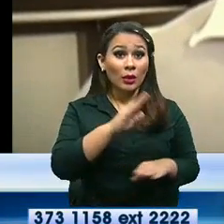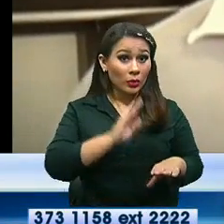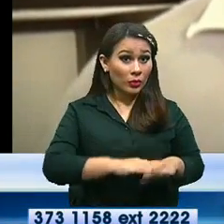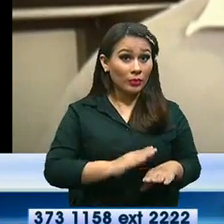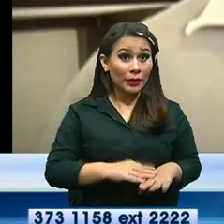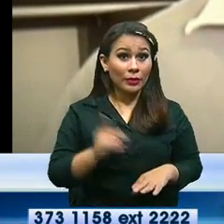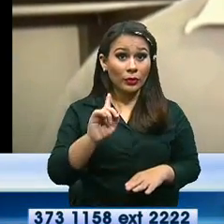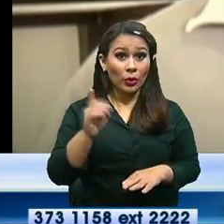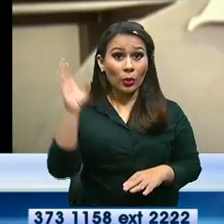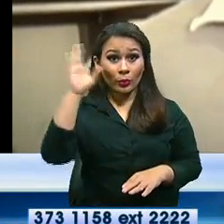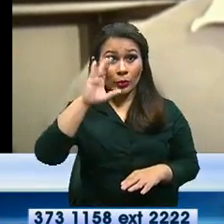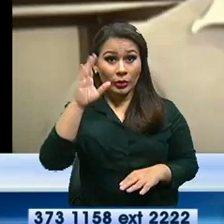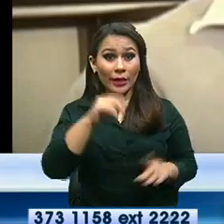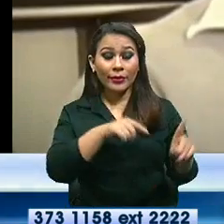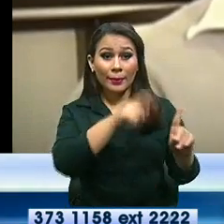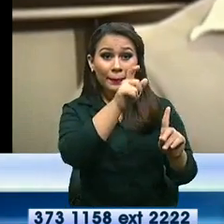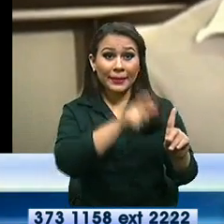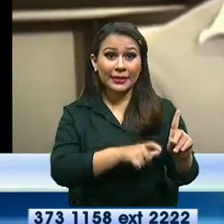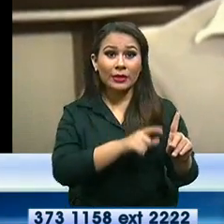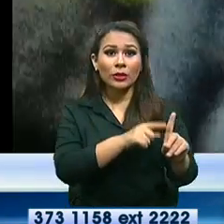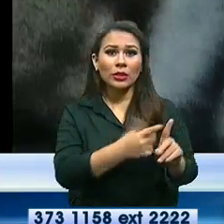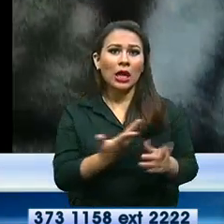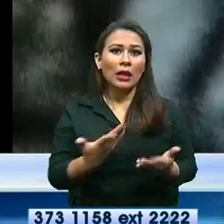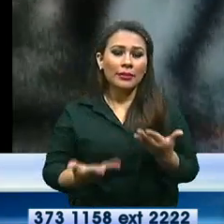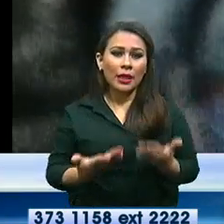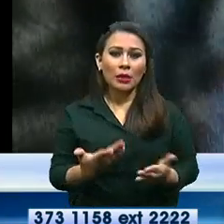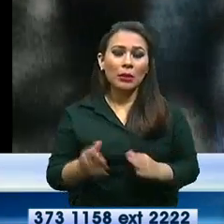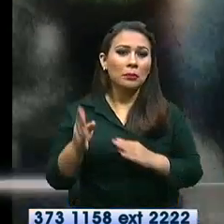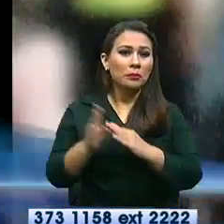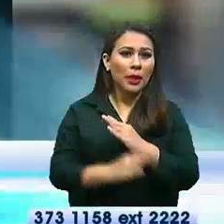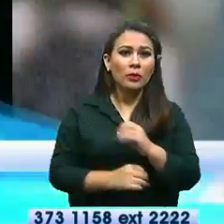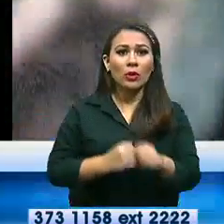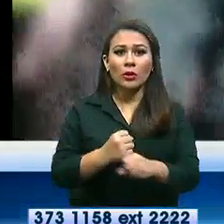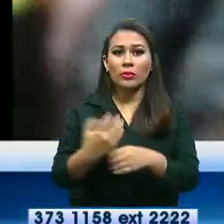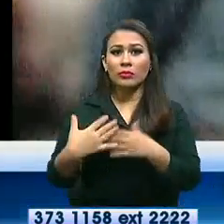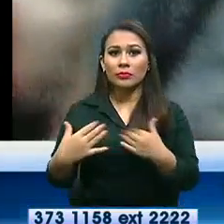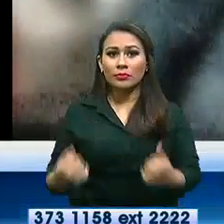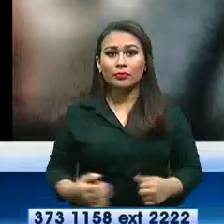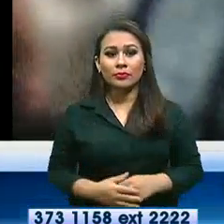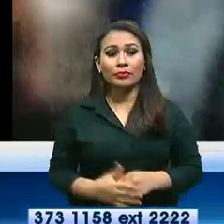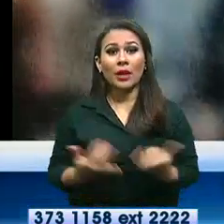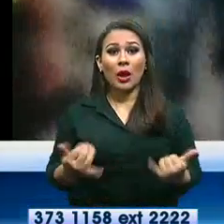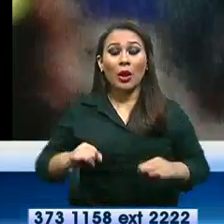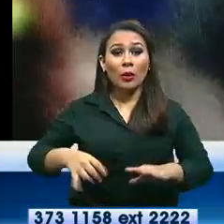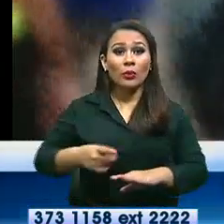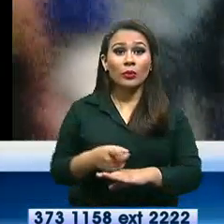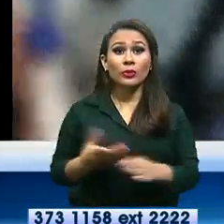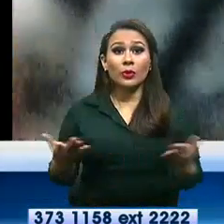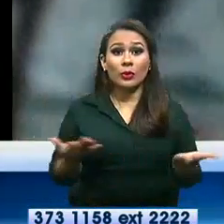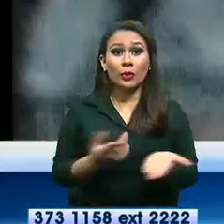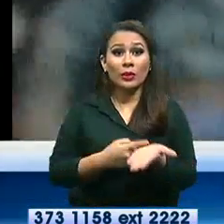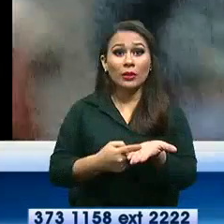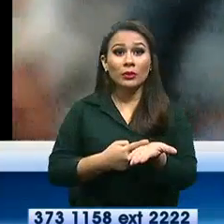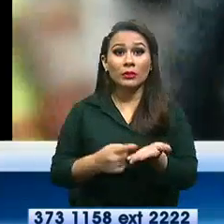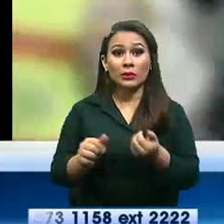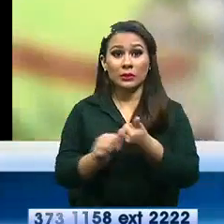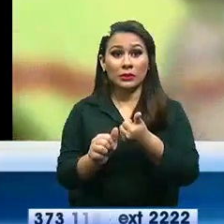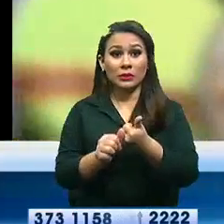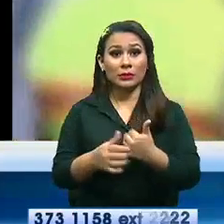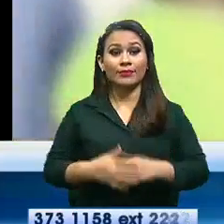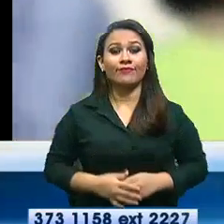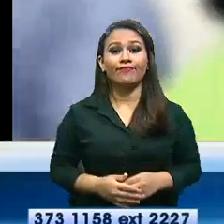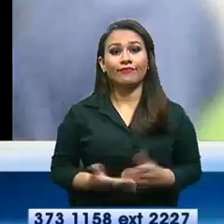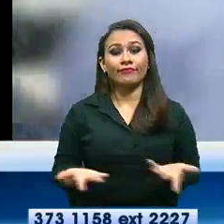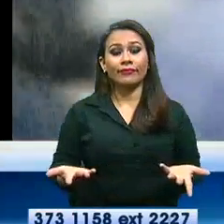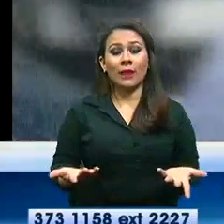buscando que a Reinaldo se le dé una pena mínima. La audiencia de formulación de cargos se llevaría a cabo en las próximas horas, lejos